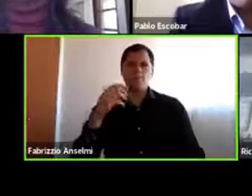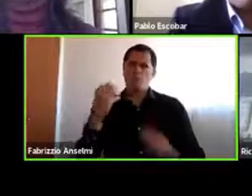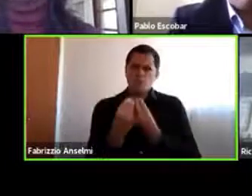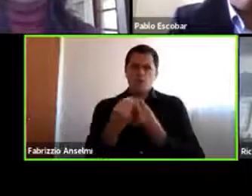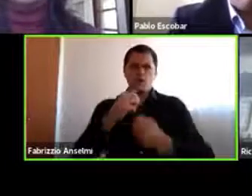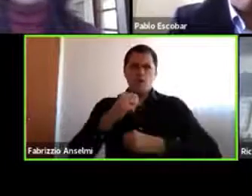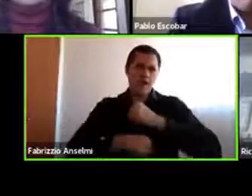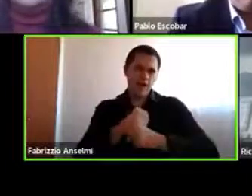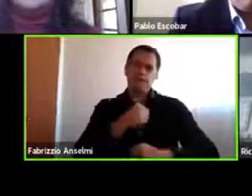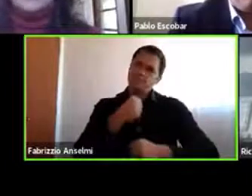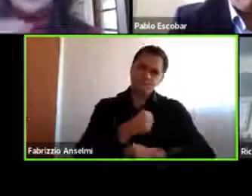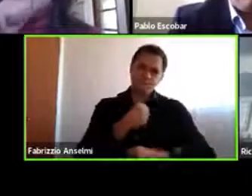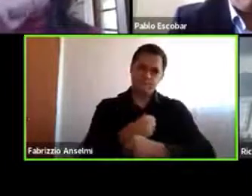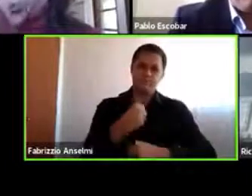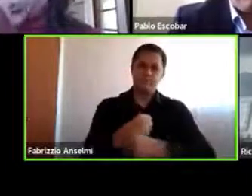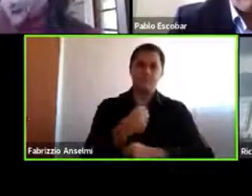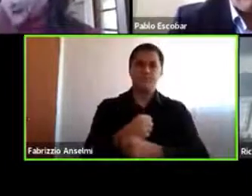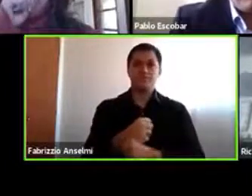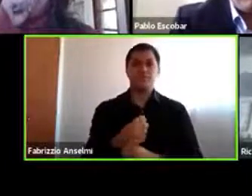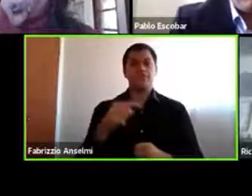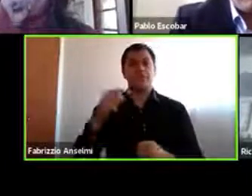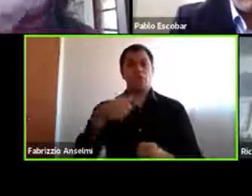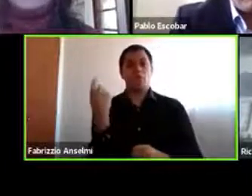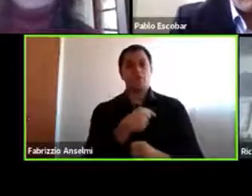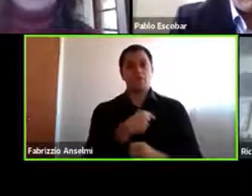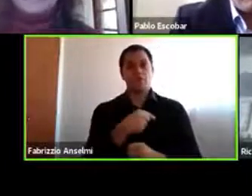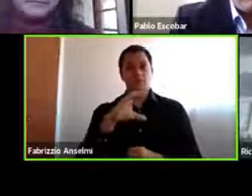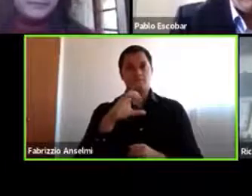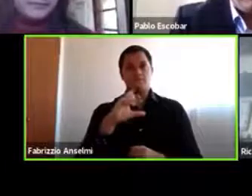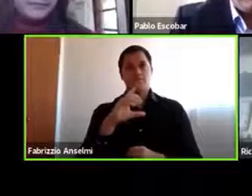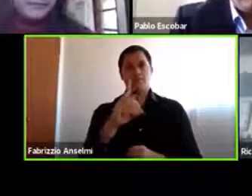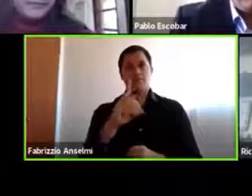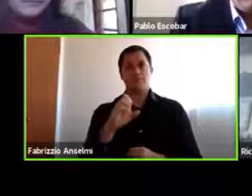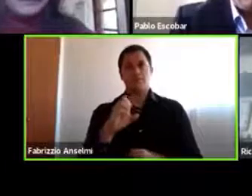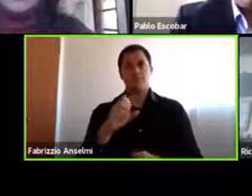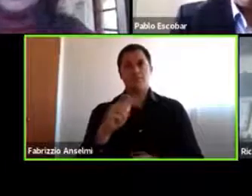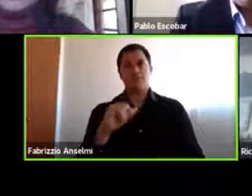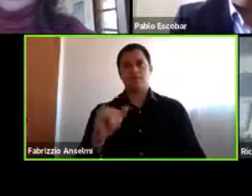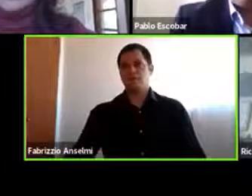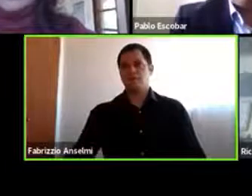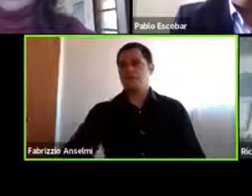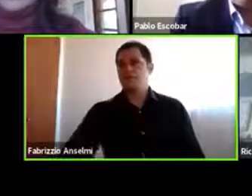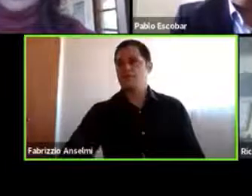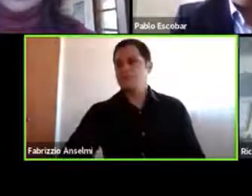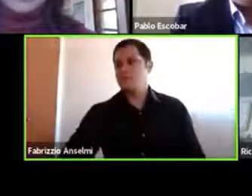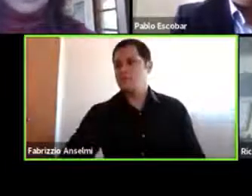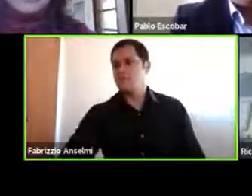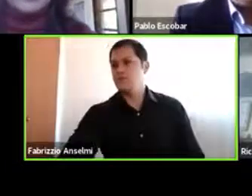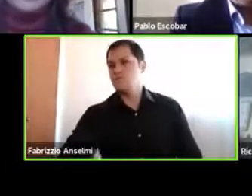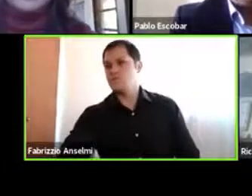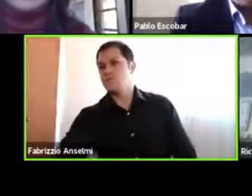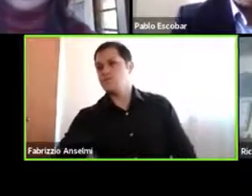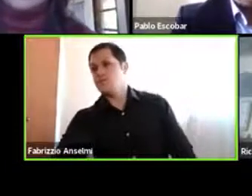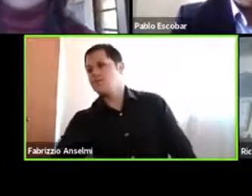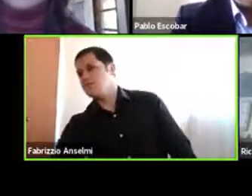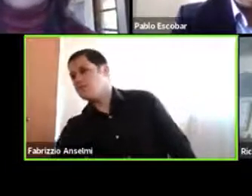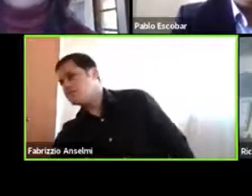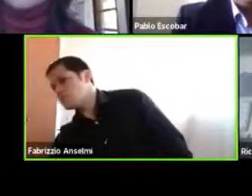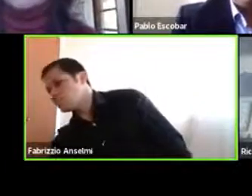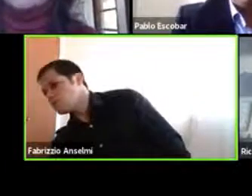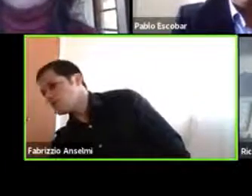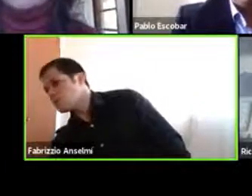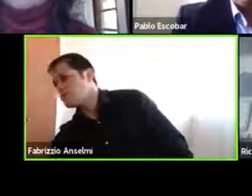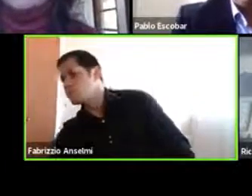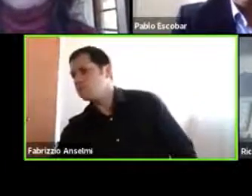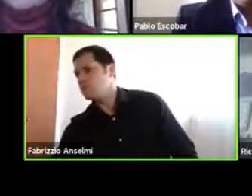CDTUC el honor y el orgullo de ser la primera contraparte de una